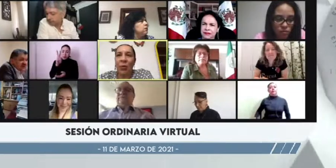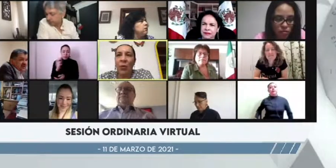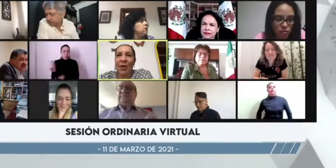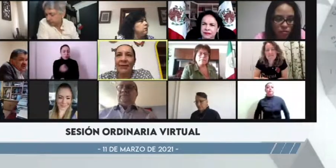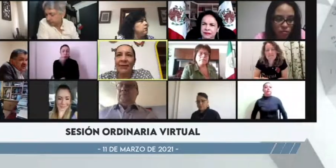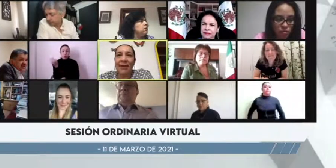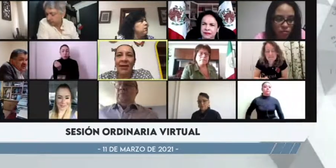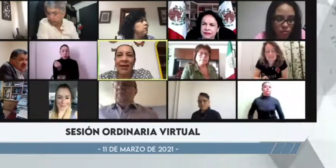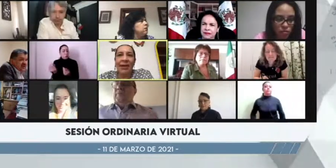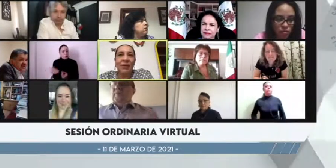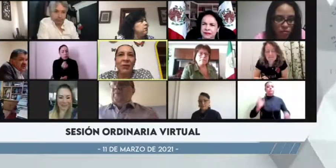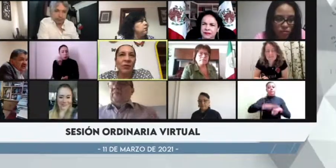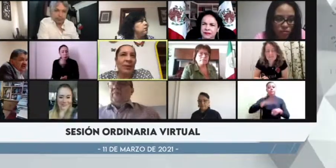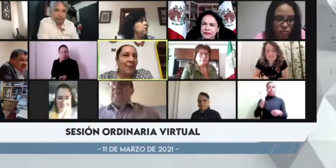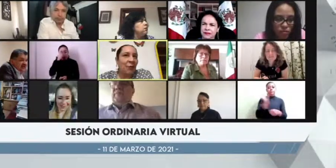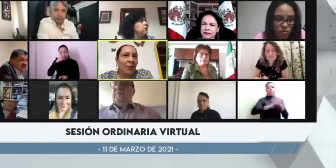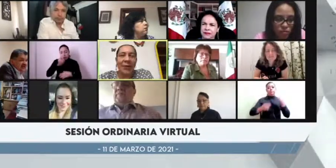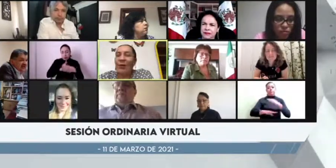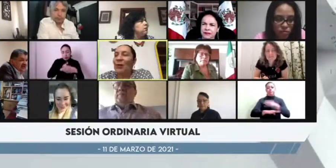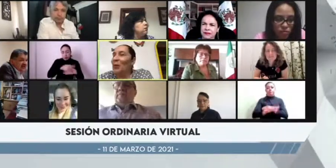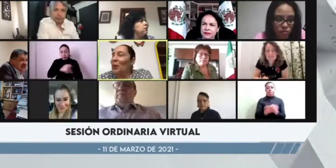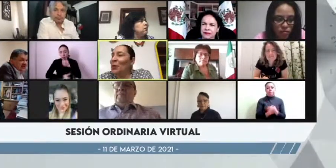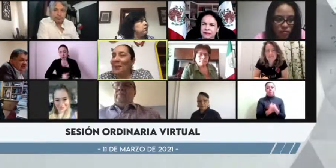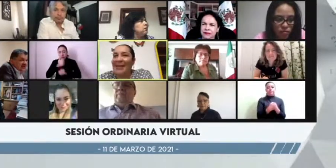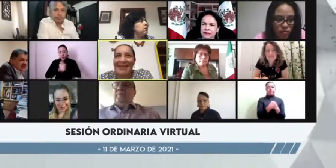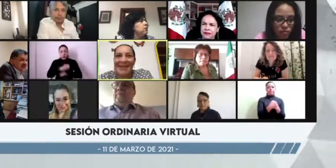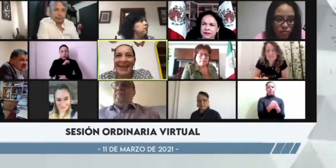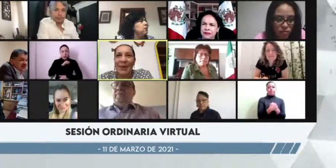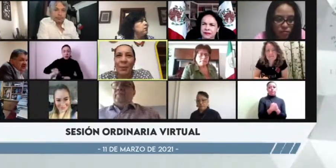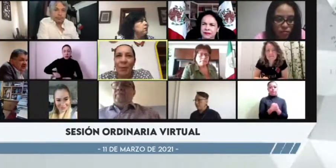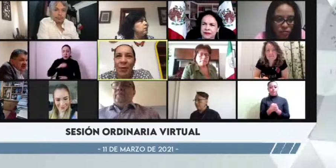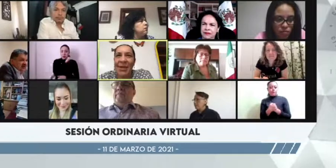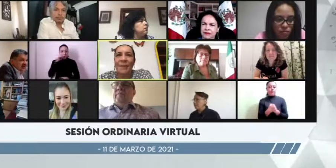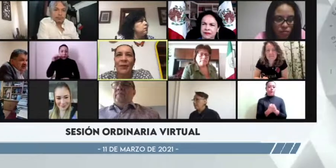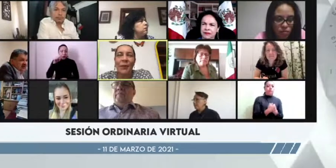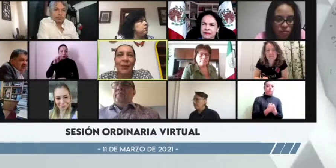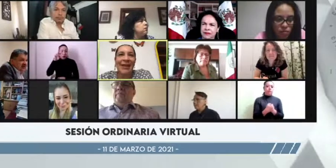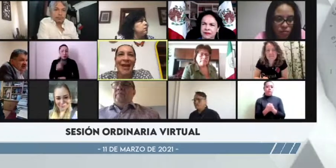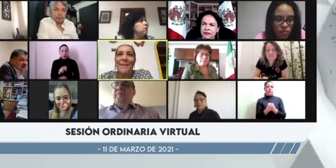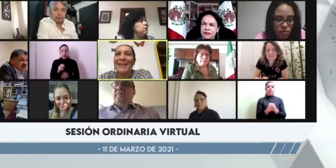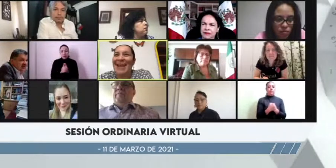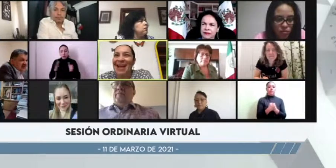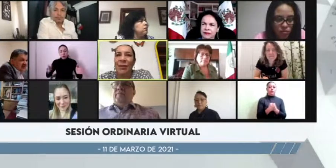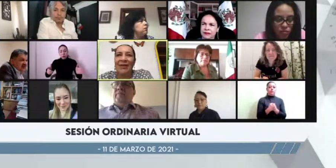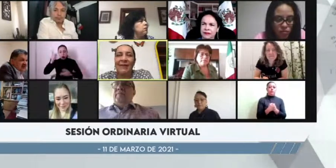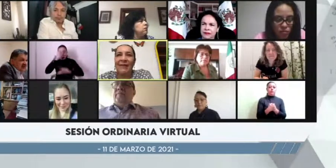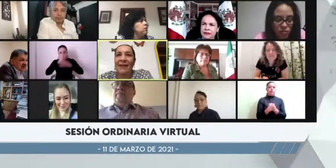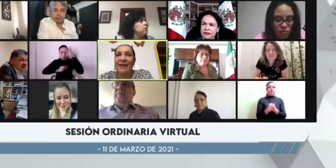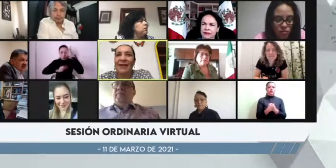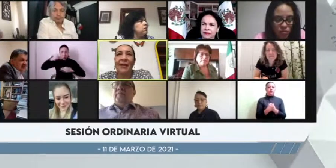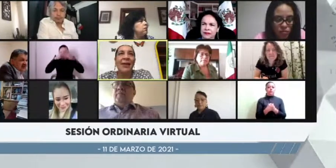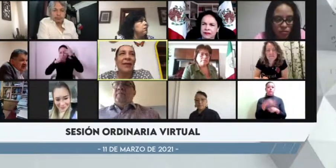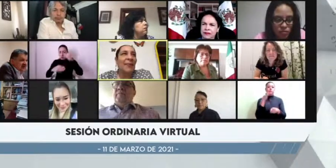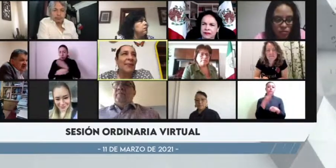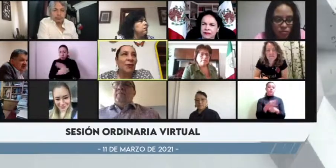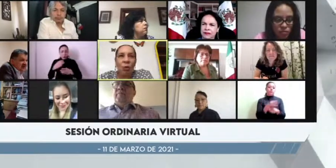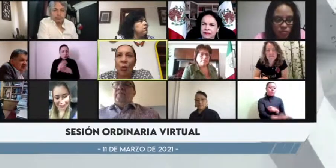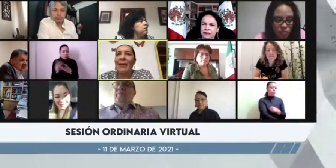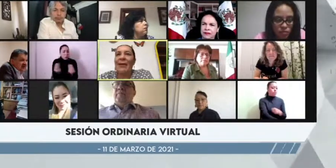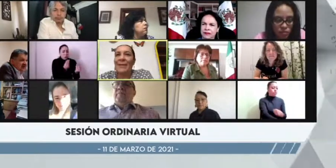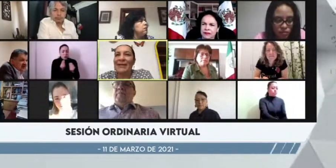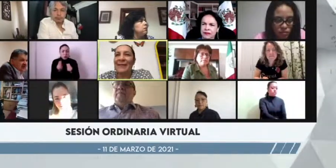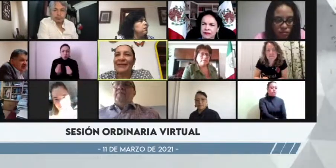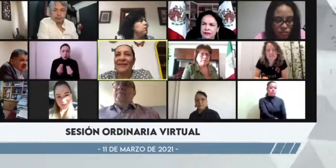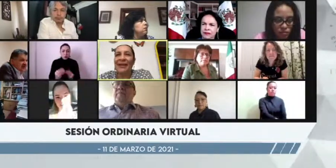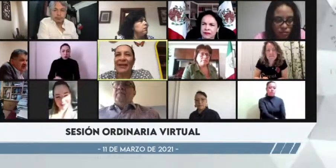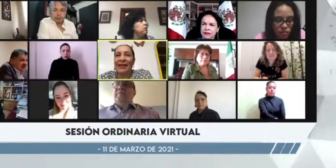Juárez. Hemos tenido un aprendizaje muy amplio y ha ampliado el debate sobre la